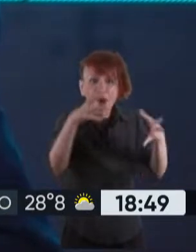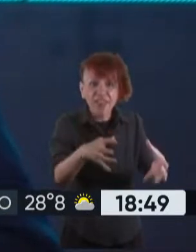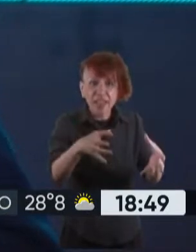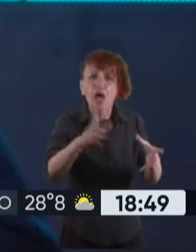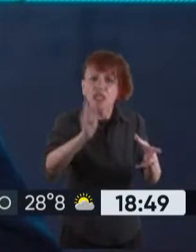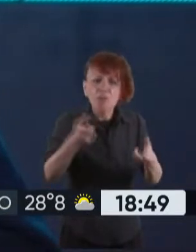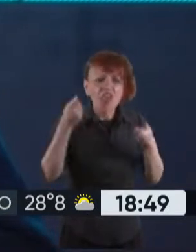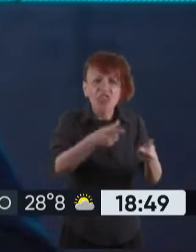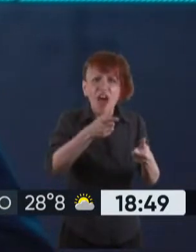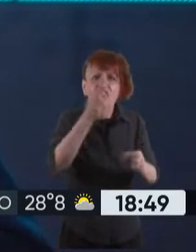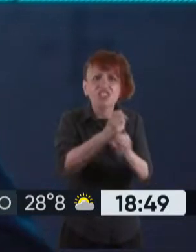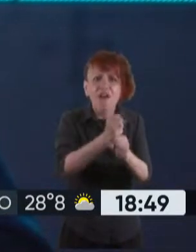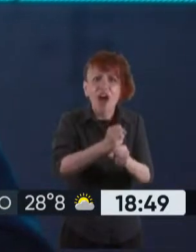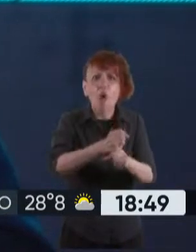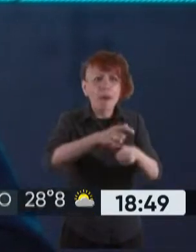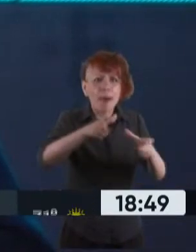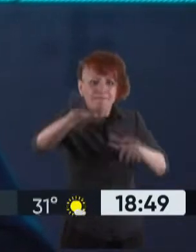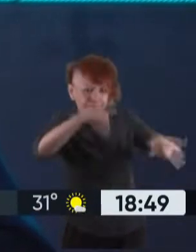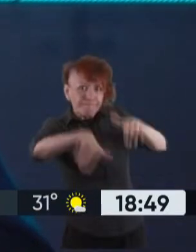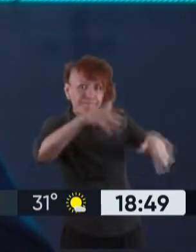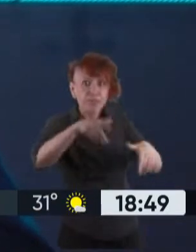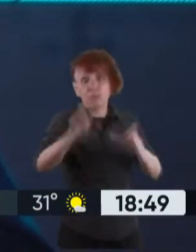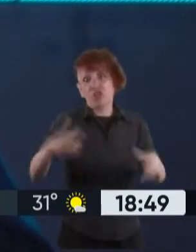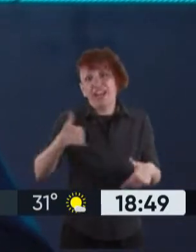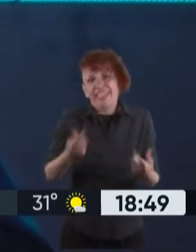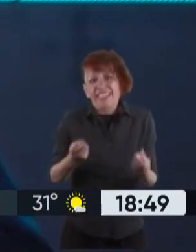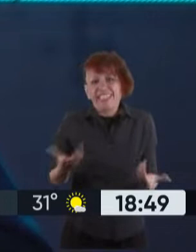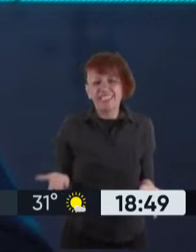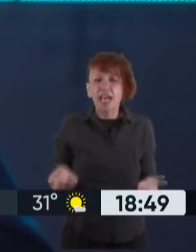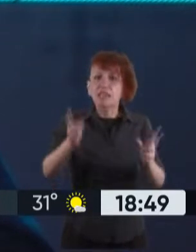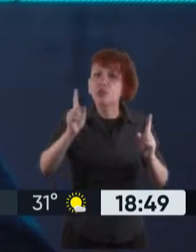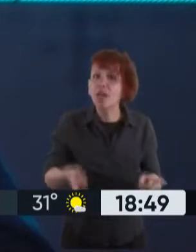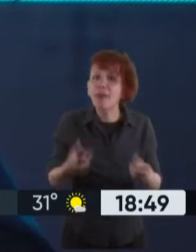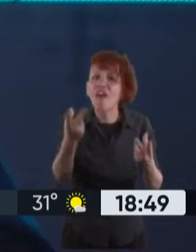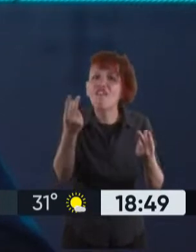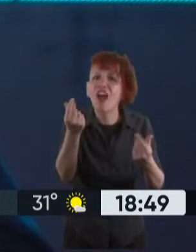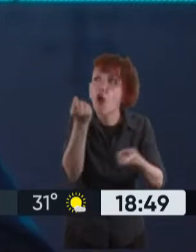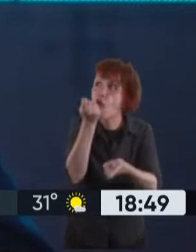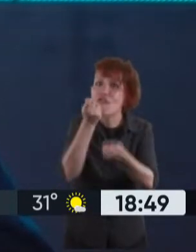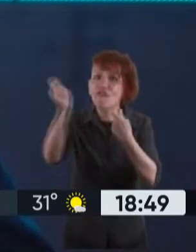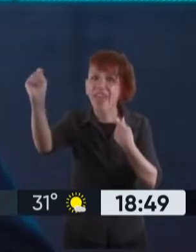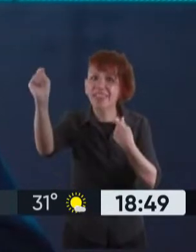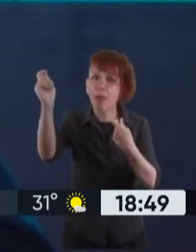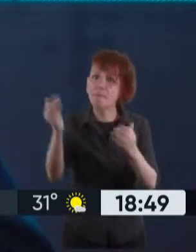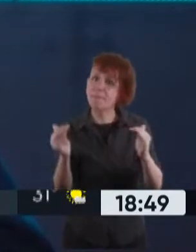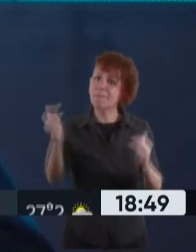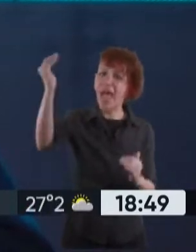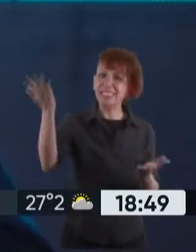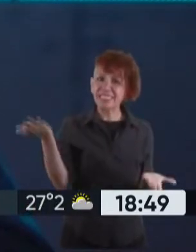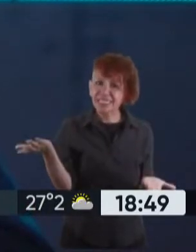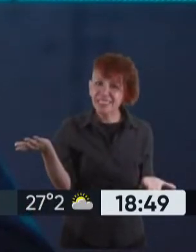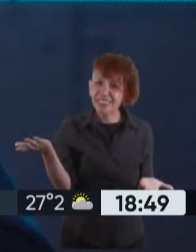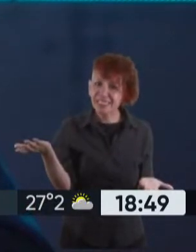de trabajo que los argentinos necesitan, sino que no es lo mismo el valor de importación de un producto y de otro. No es lo